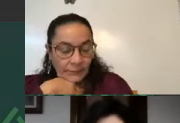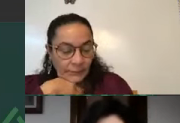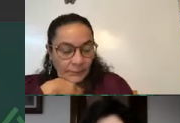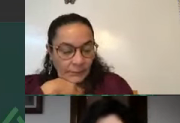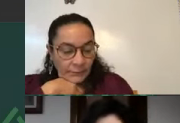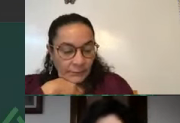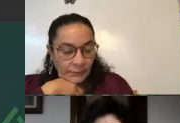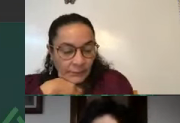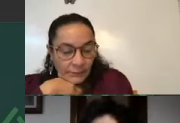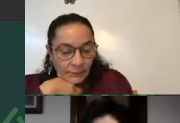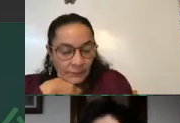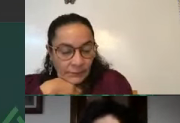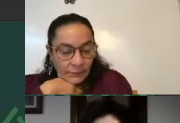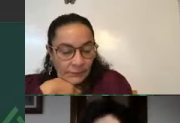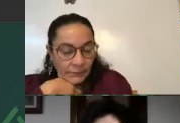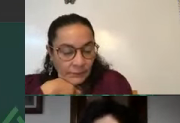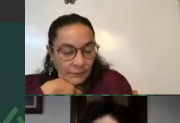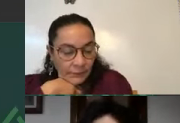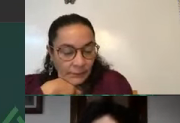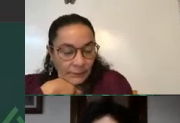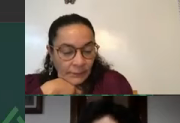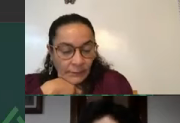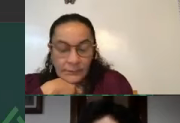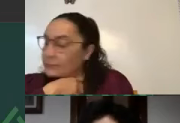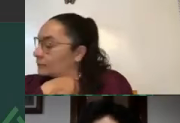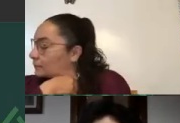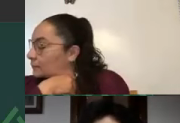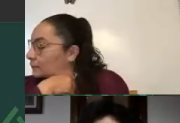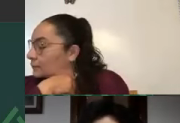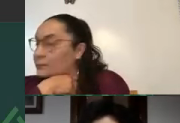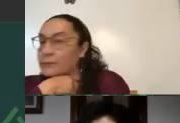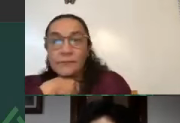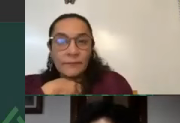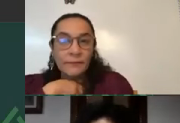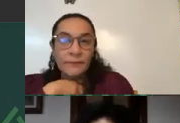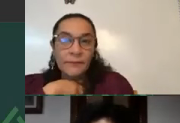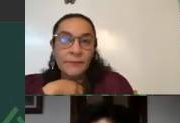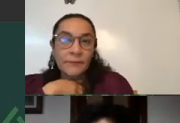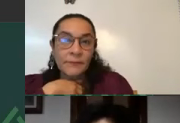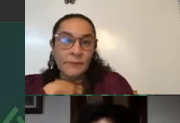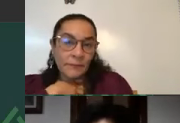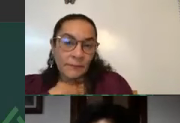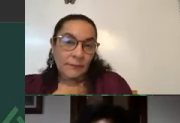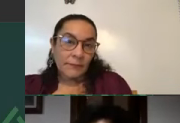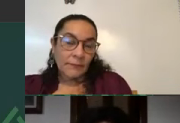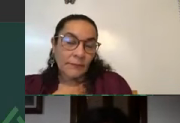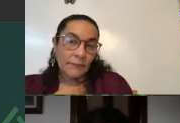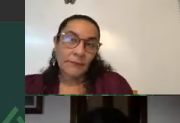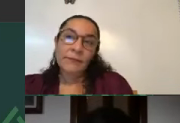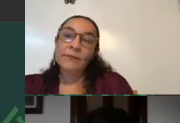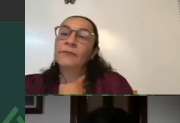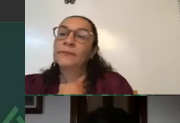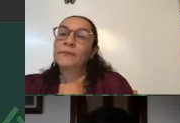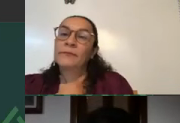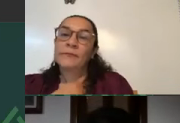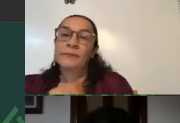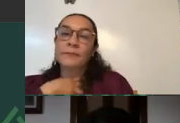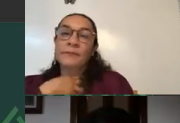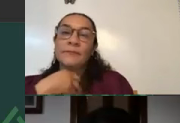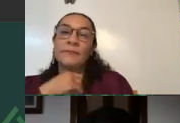programas de regularización territorial, entre otros. Aquí es importante destacar que en apoyo al